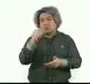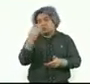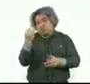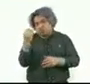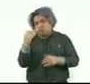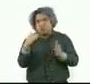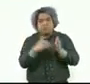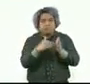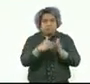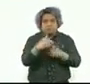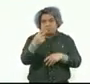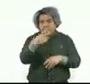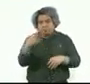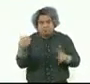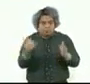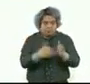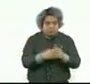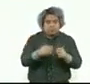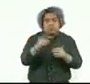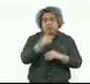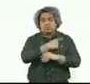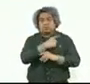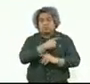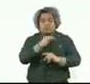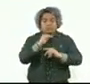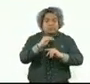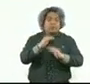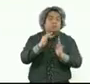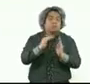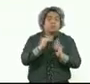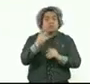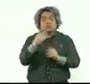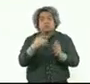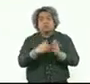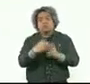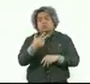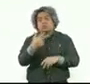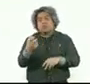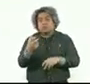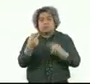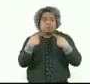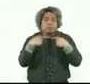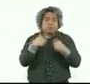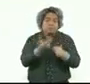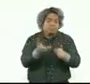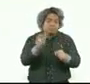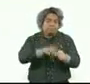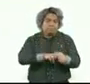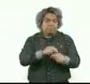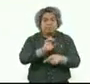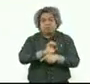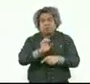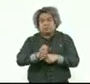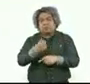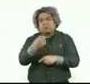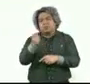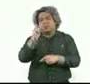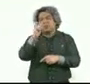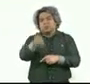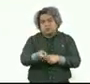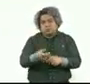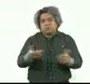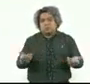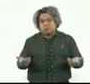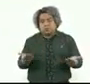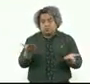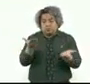personas, una ocupación hospitalaria de 2.468 personas. Y creo que esto refleja la importancia de ese